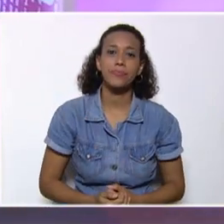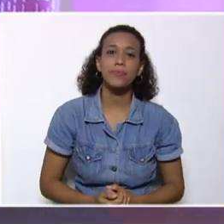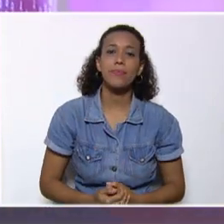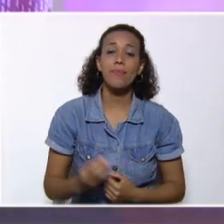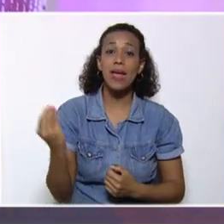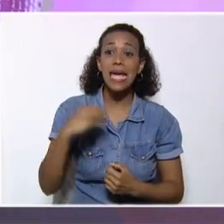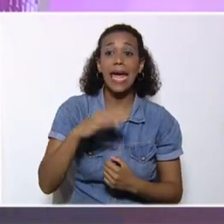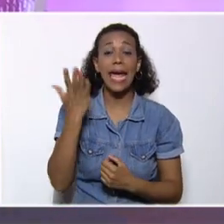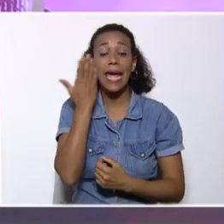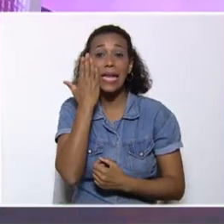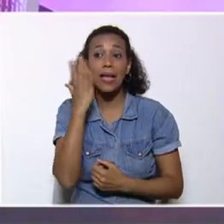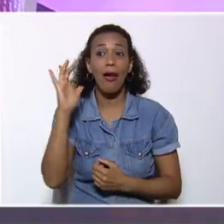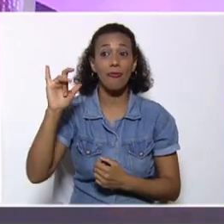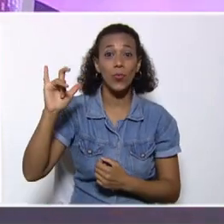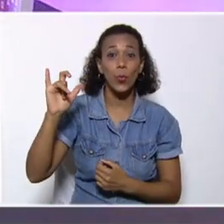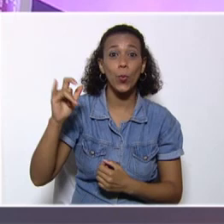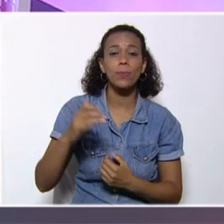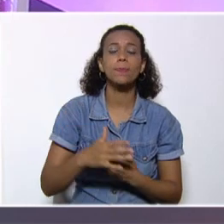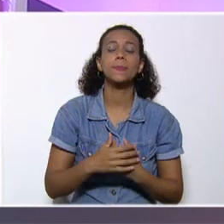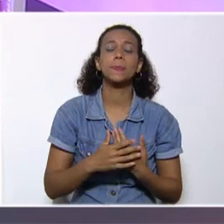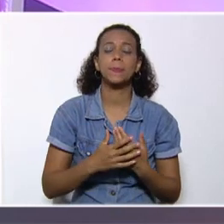@familiaescuela1, y en Instagram y Facebook,